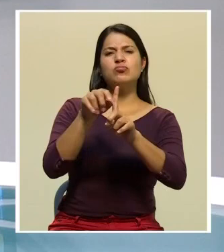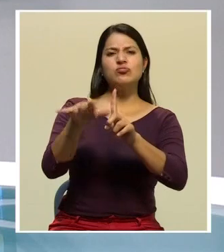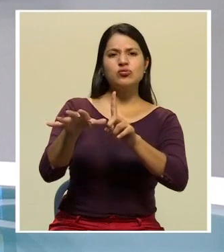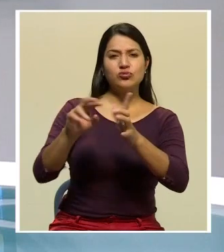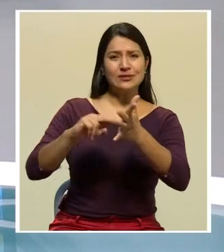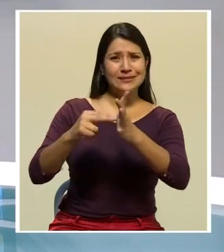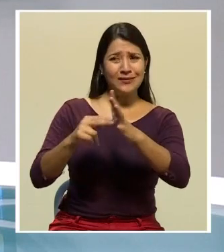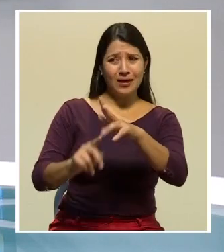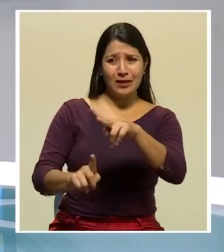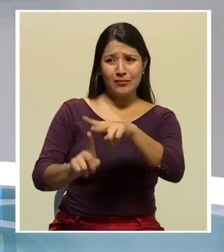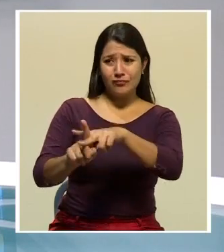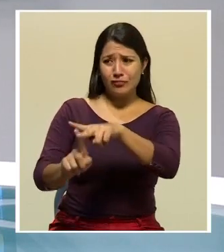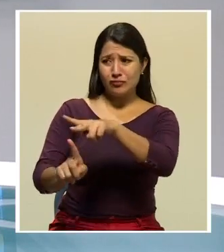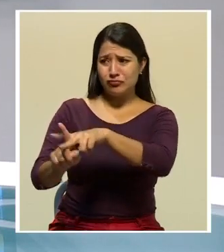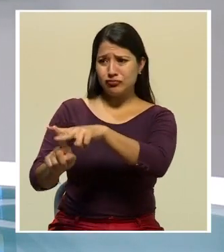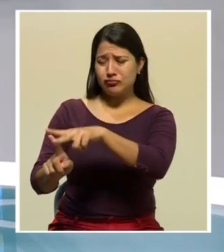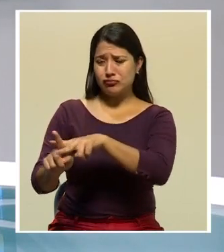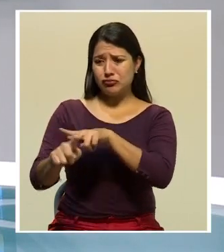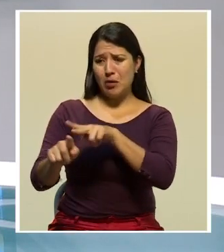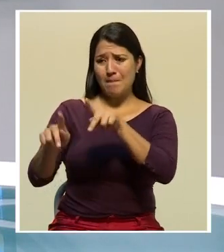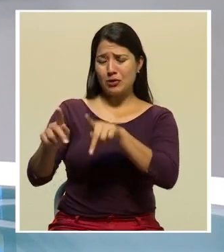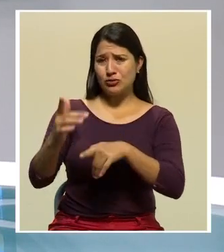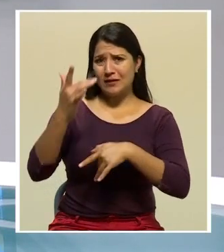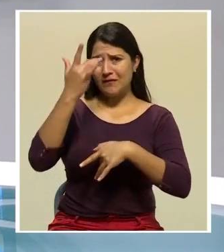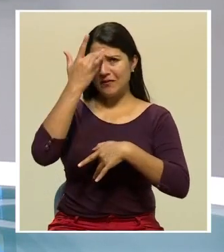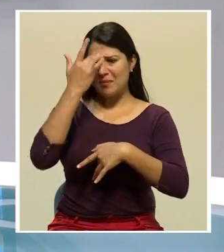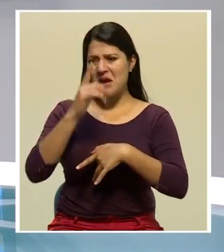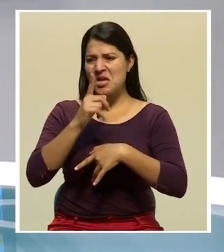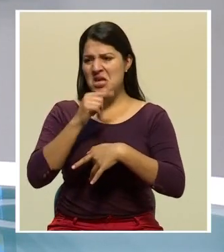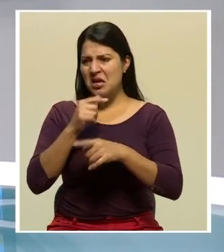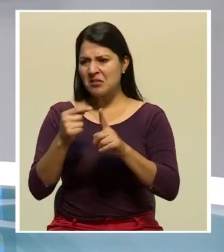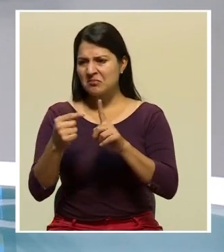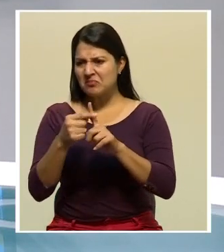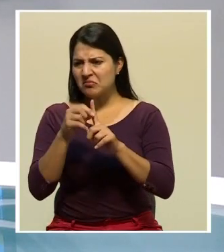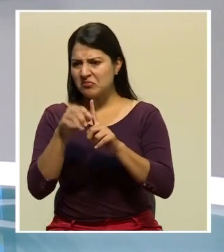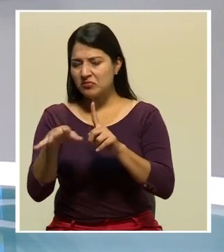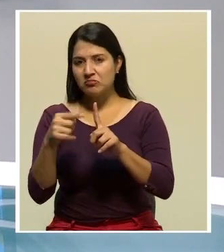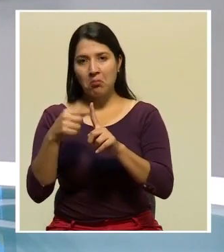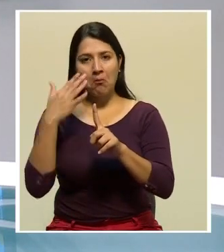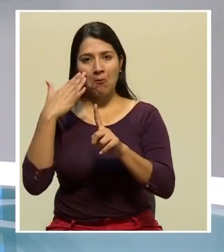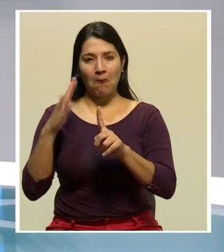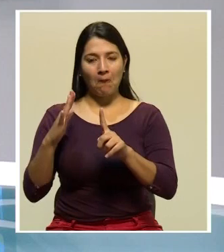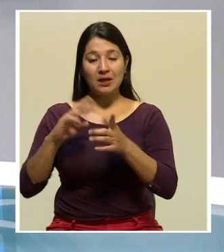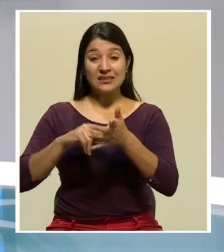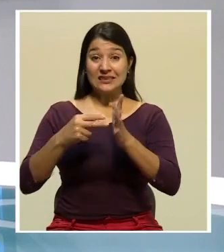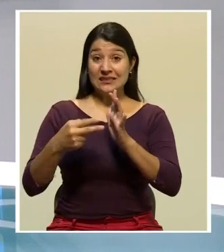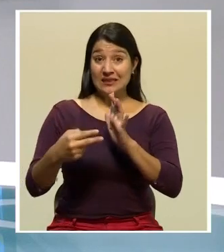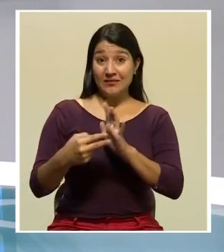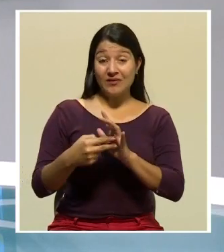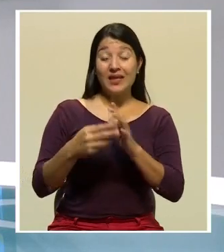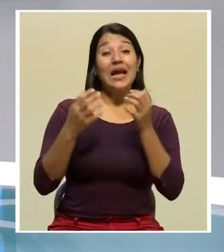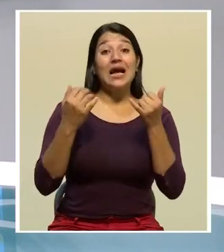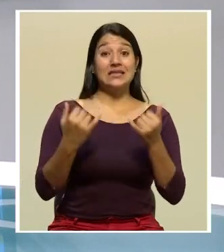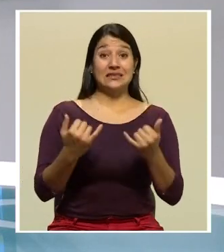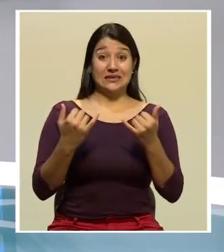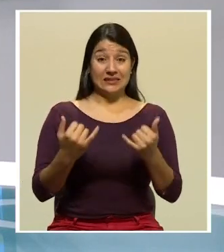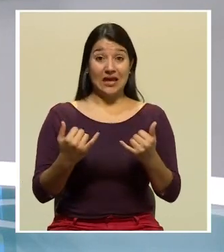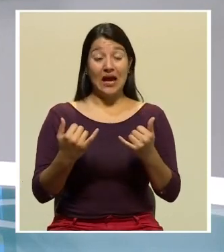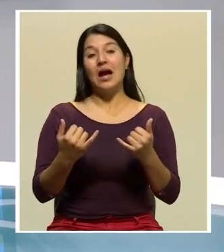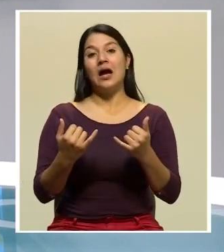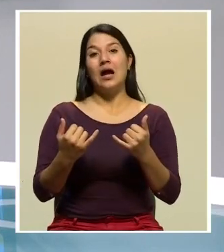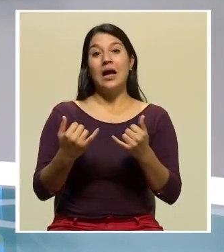veloz aumento de los nuevos contagios sobrepasa ya la capacidad del sistema sanitario